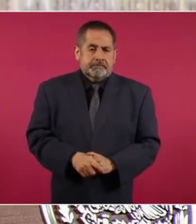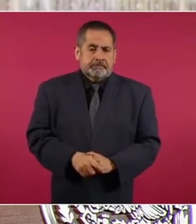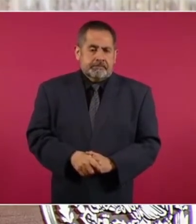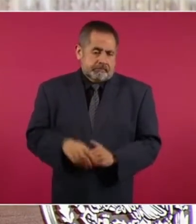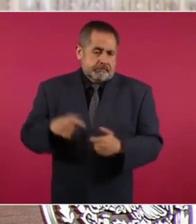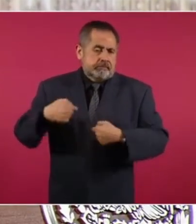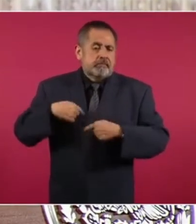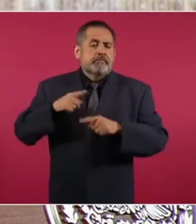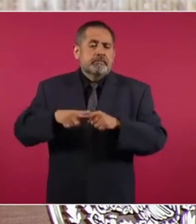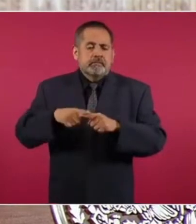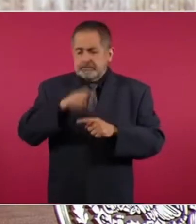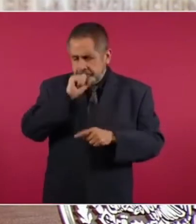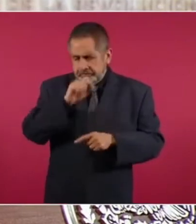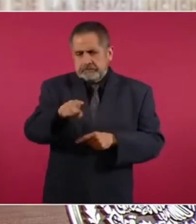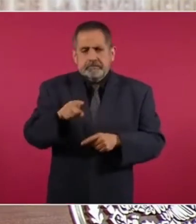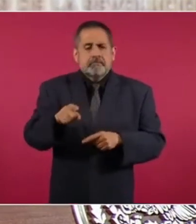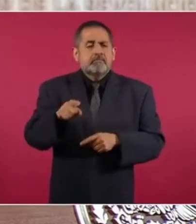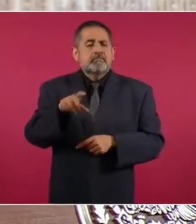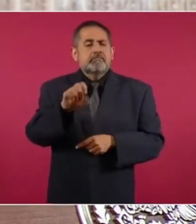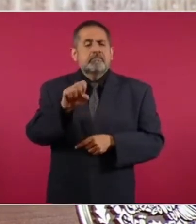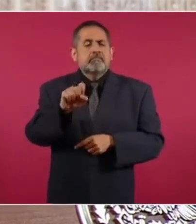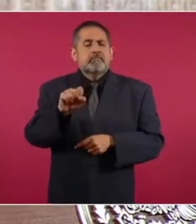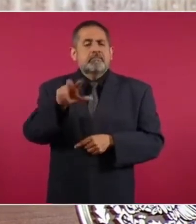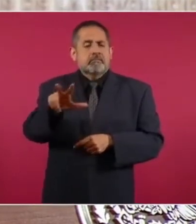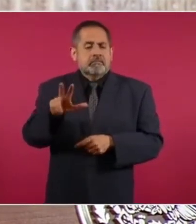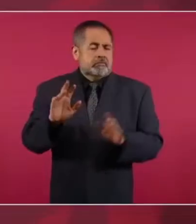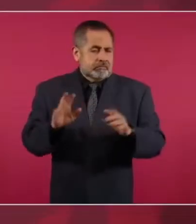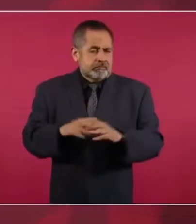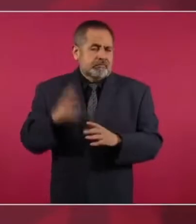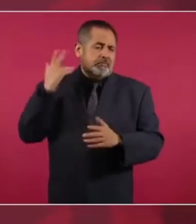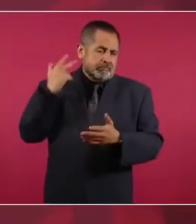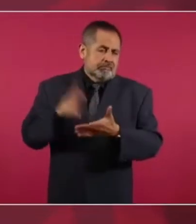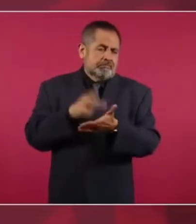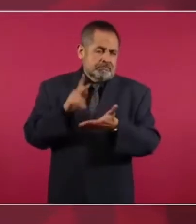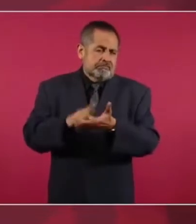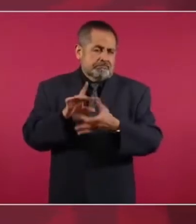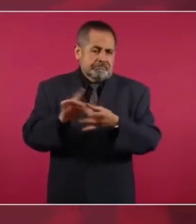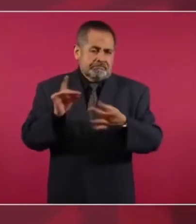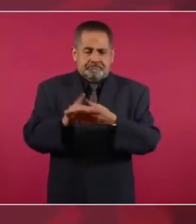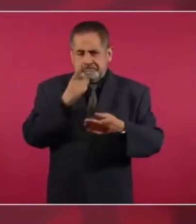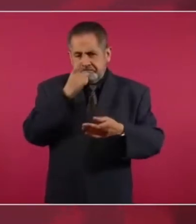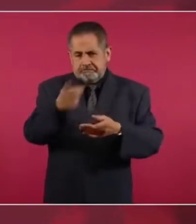me refiero al 68. Ya les he platicado